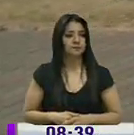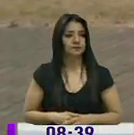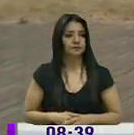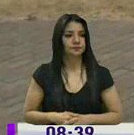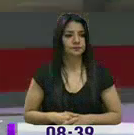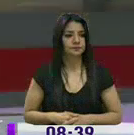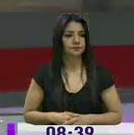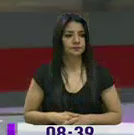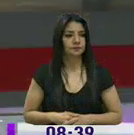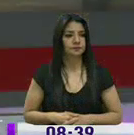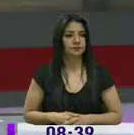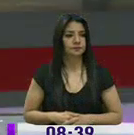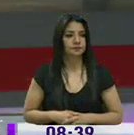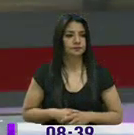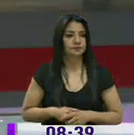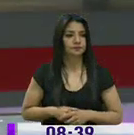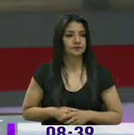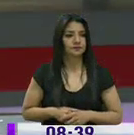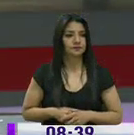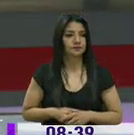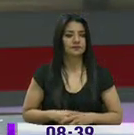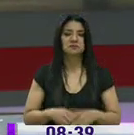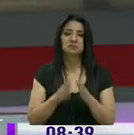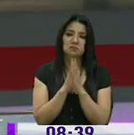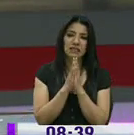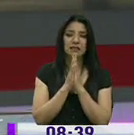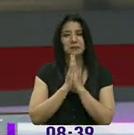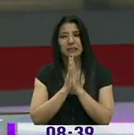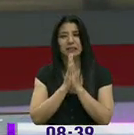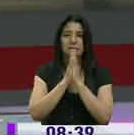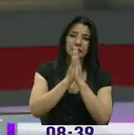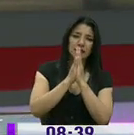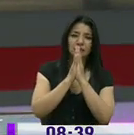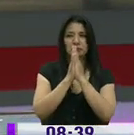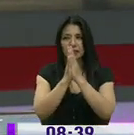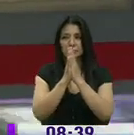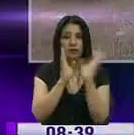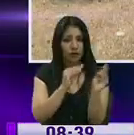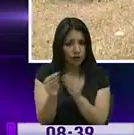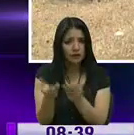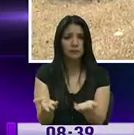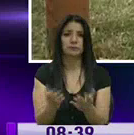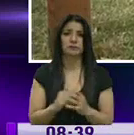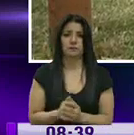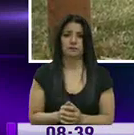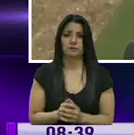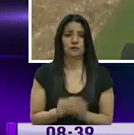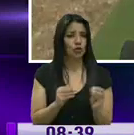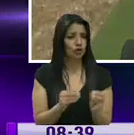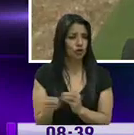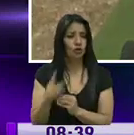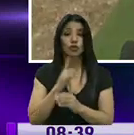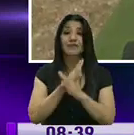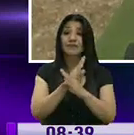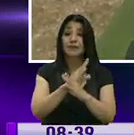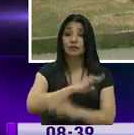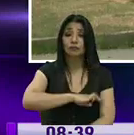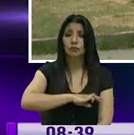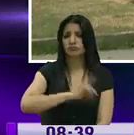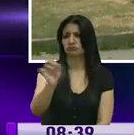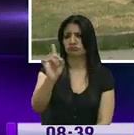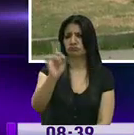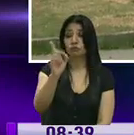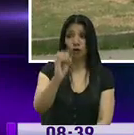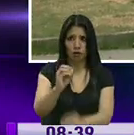rojas se bajan periodos para pedir pedir pedir pero organícense o sea no quiero defender al municipio ni mucho menos es